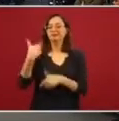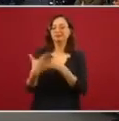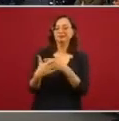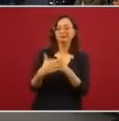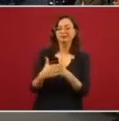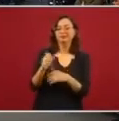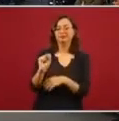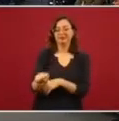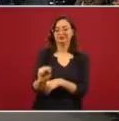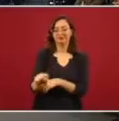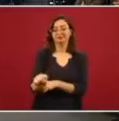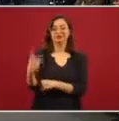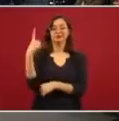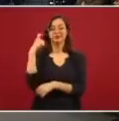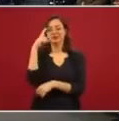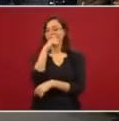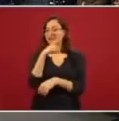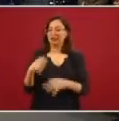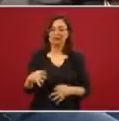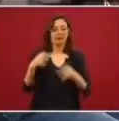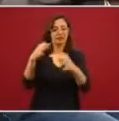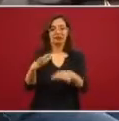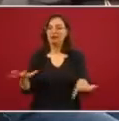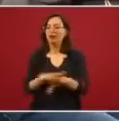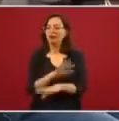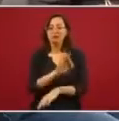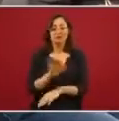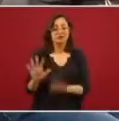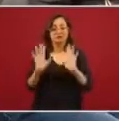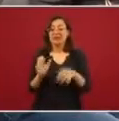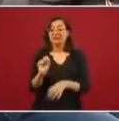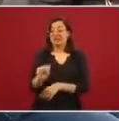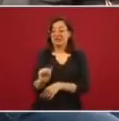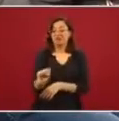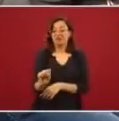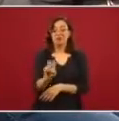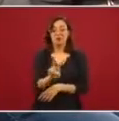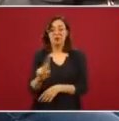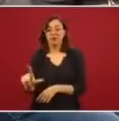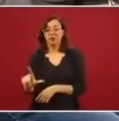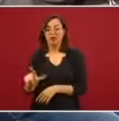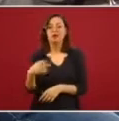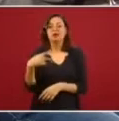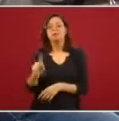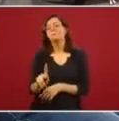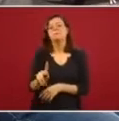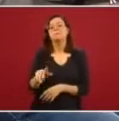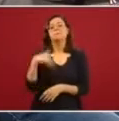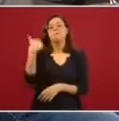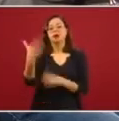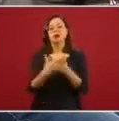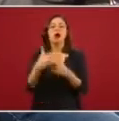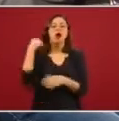es más o menos difícil ya posponerlo asia es ya es inminente pero hay otros que se van a llevar por ejemplo el pal norte del 20 a